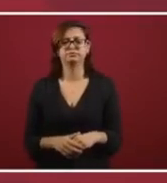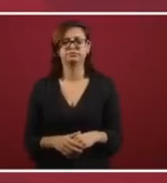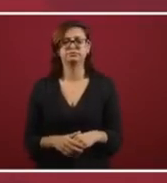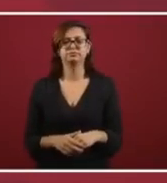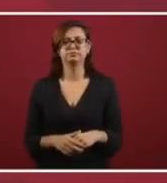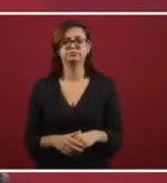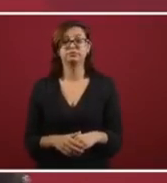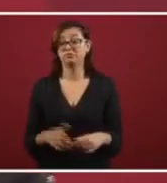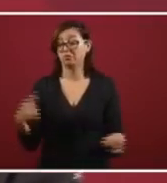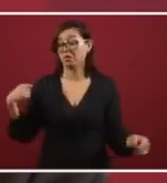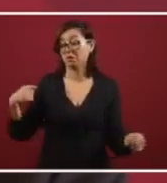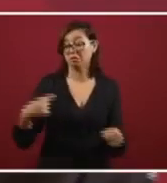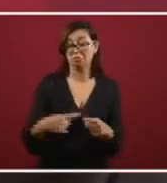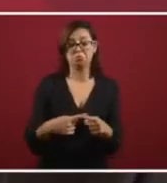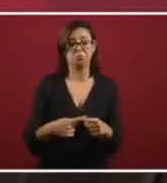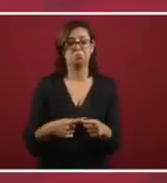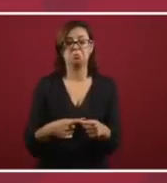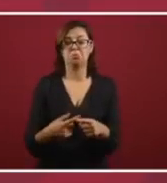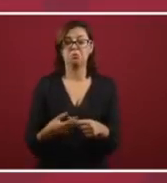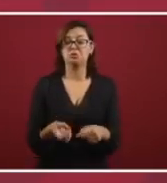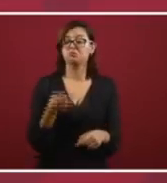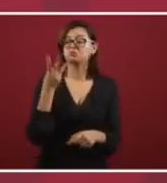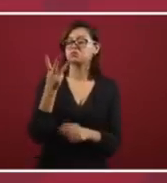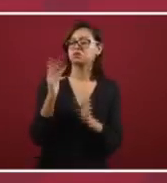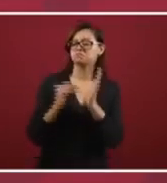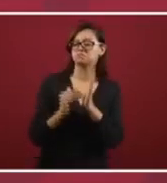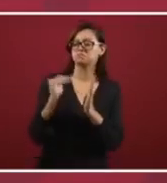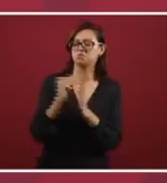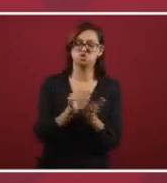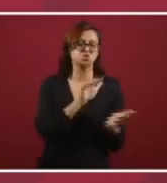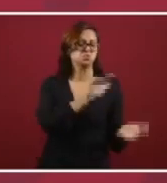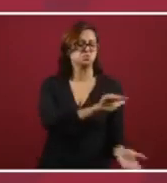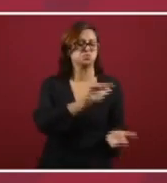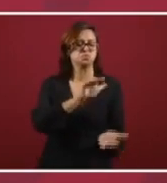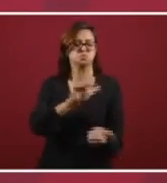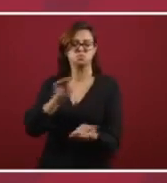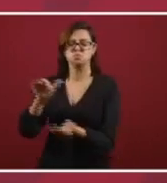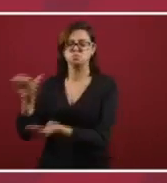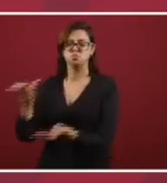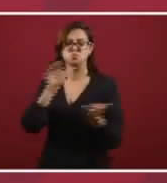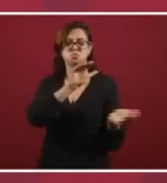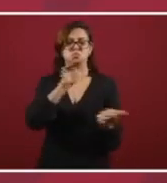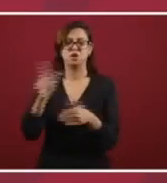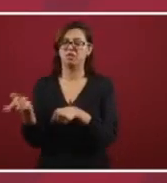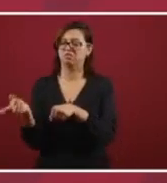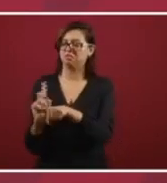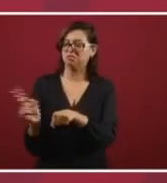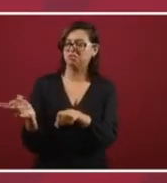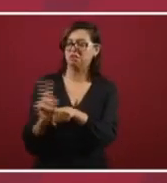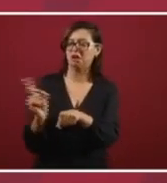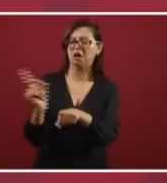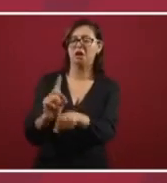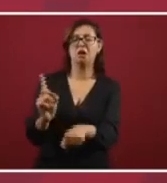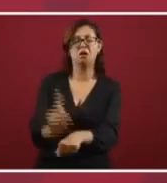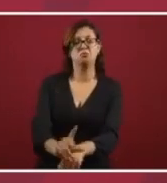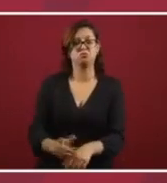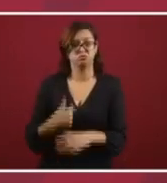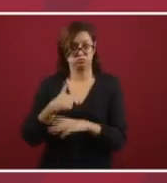y vamos estar produciendo 3 millones de barriles diarios ahí están los documentos